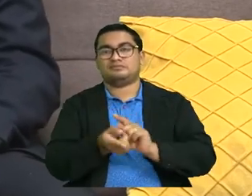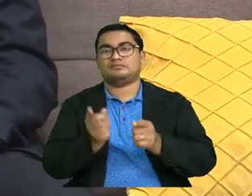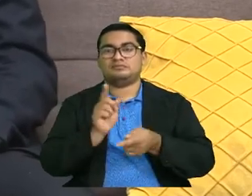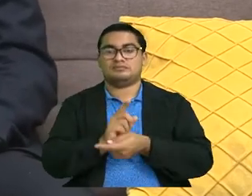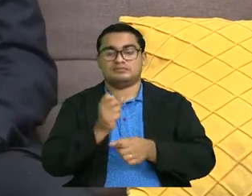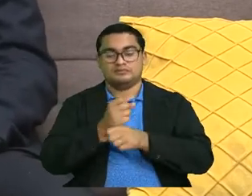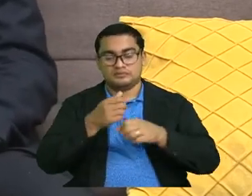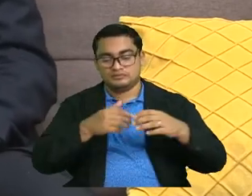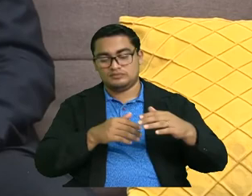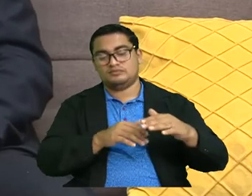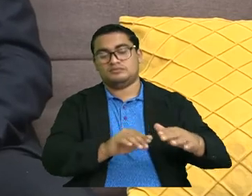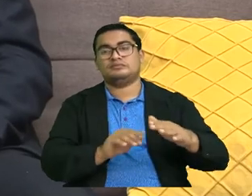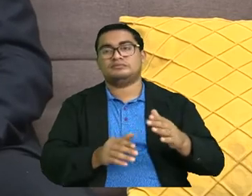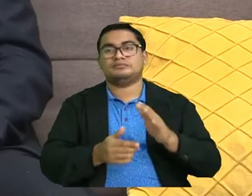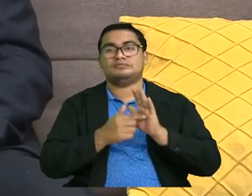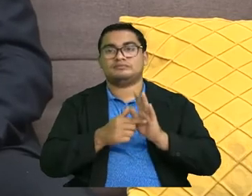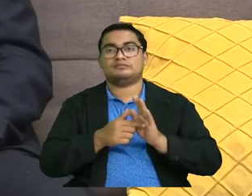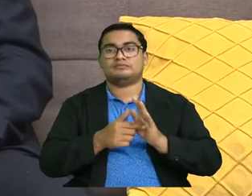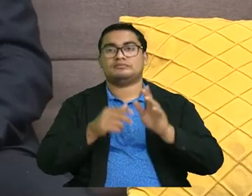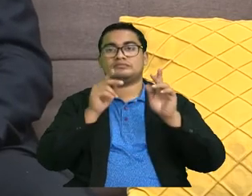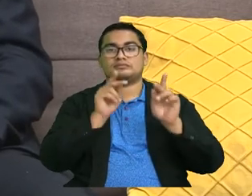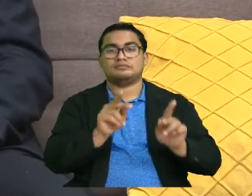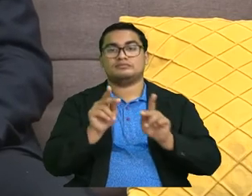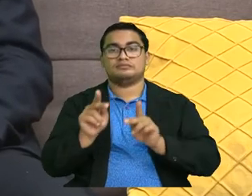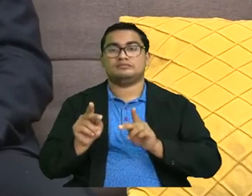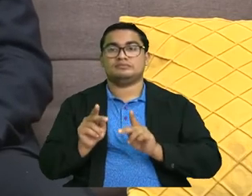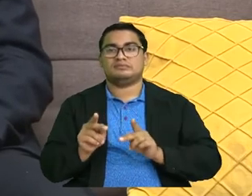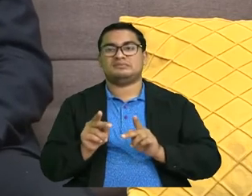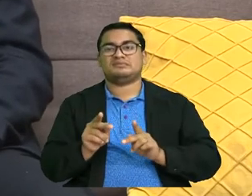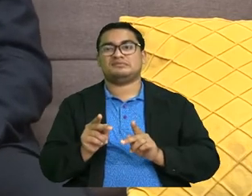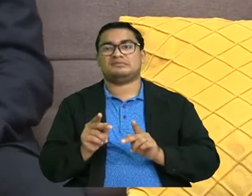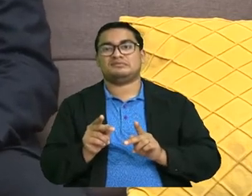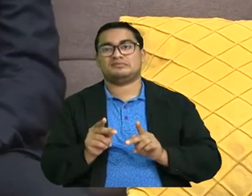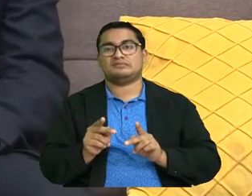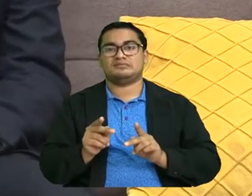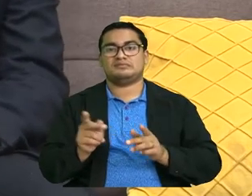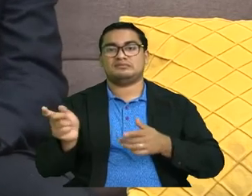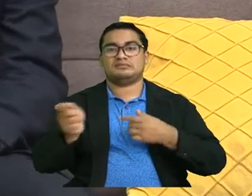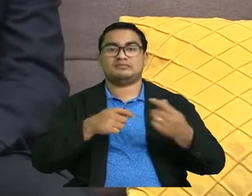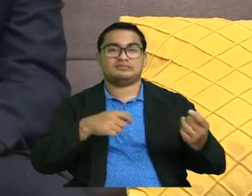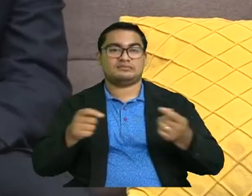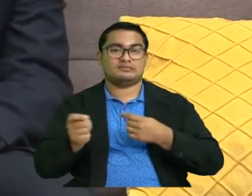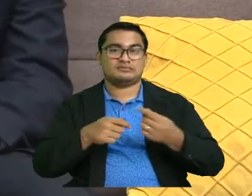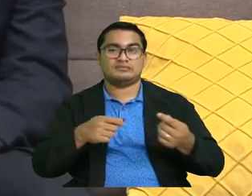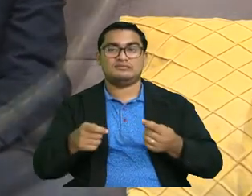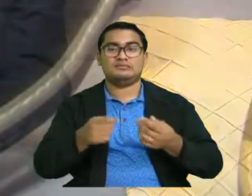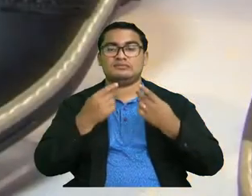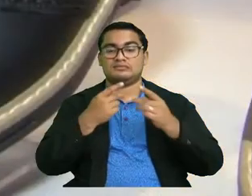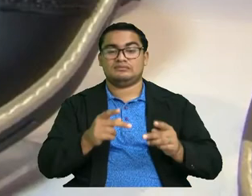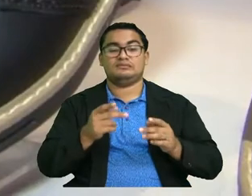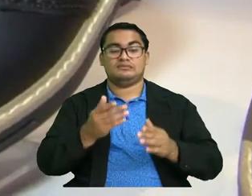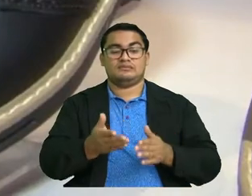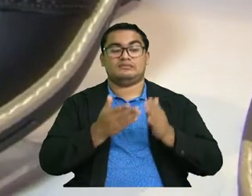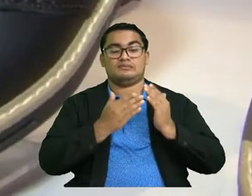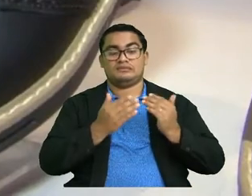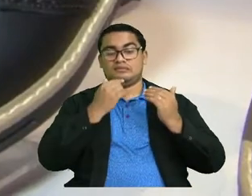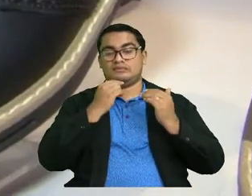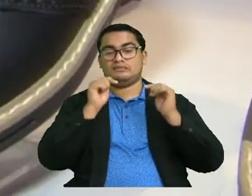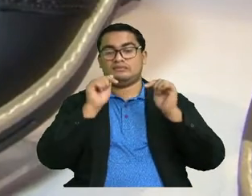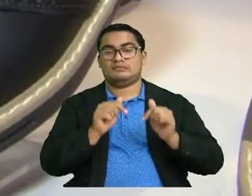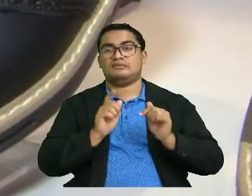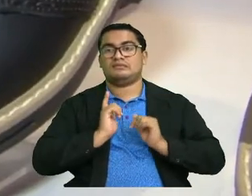Es más, probablemente el que esté haciendo, uno de los que esté haciendo ahí es la comercialización, pero detrás de ese producto